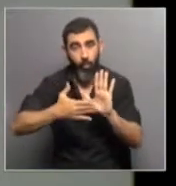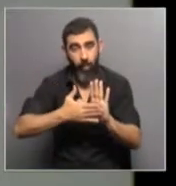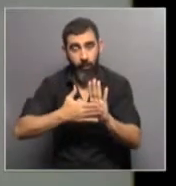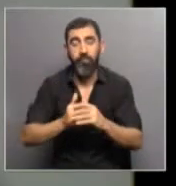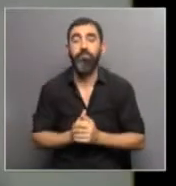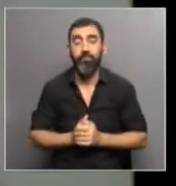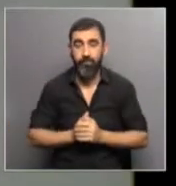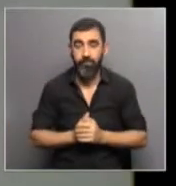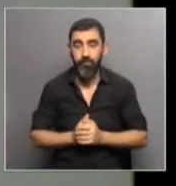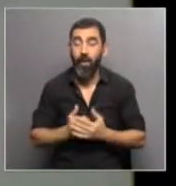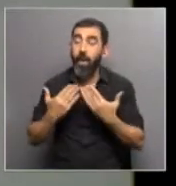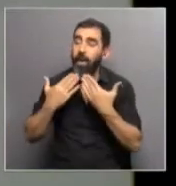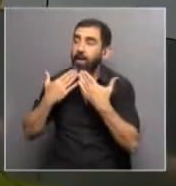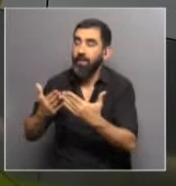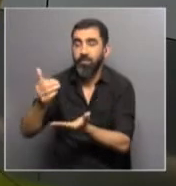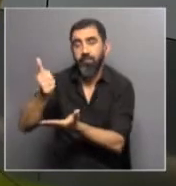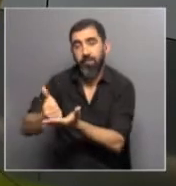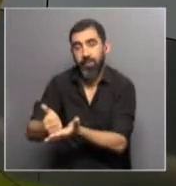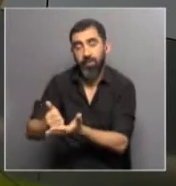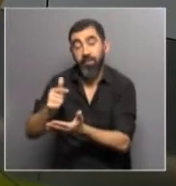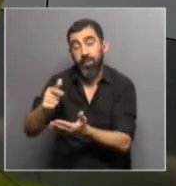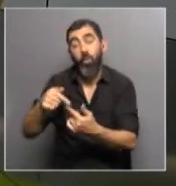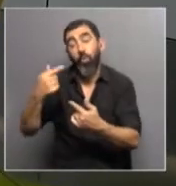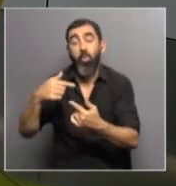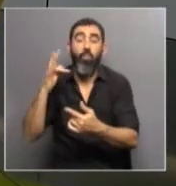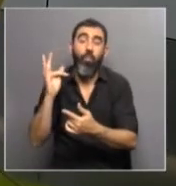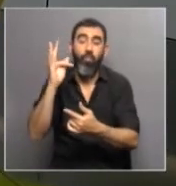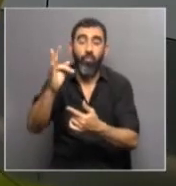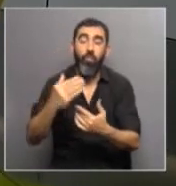de innovación de INIA, muchas gracias por estos minutos y bueno, la seguimos como